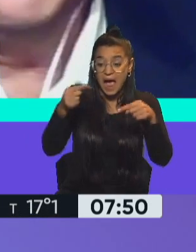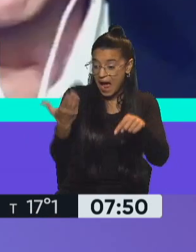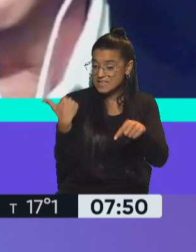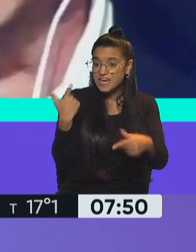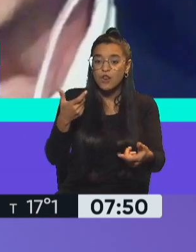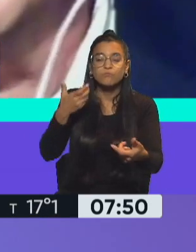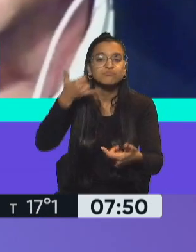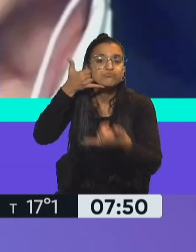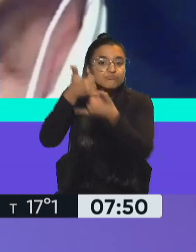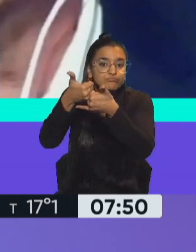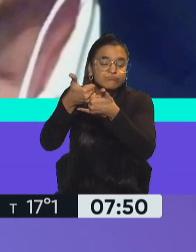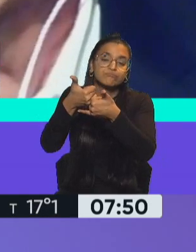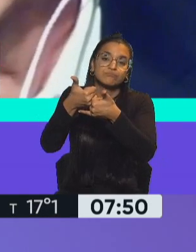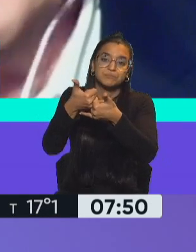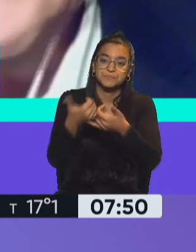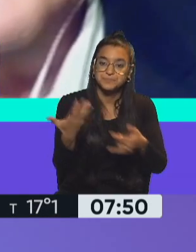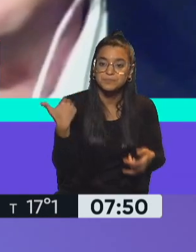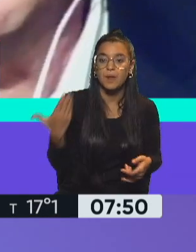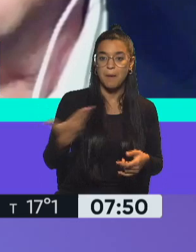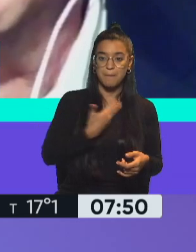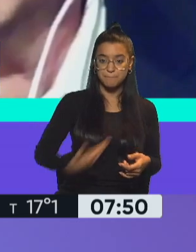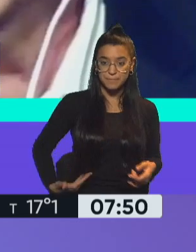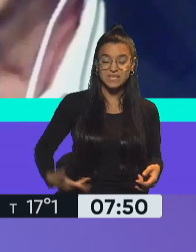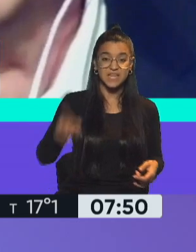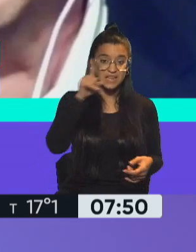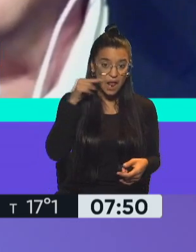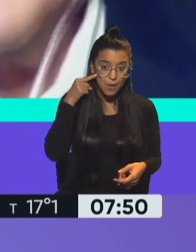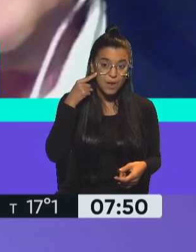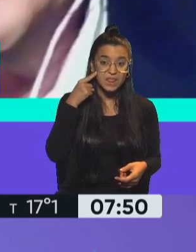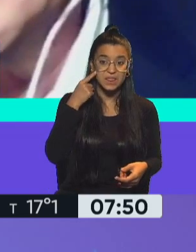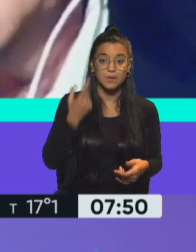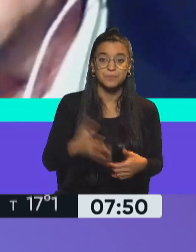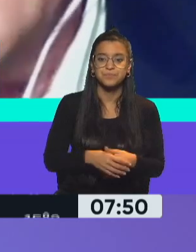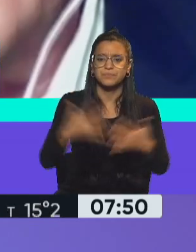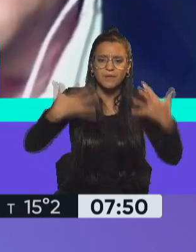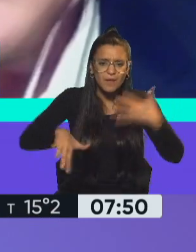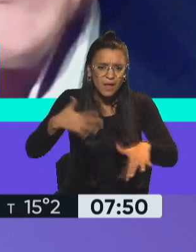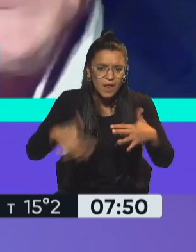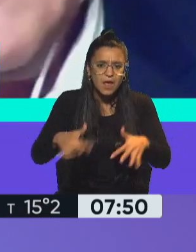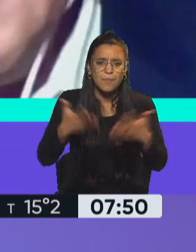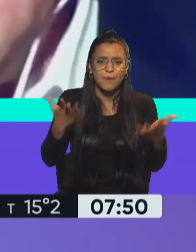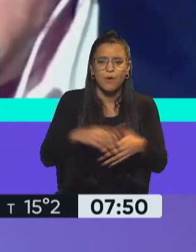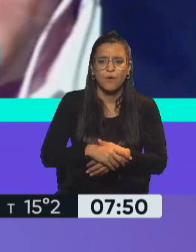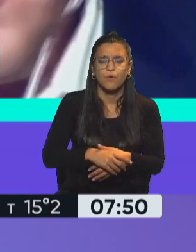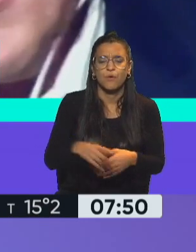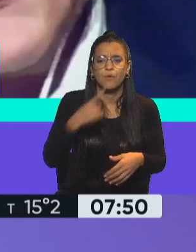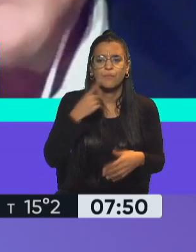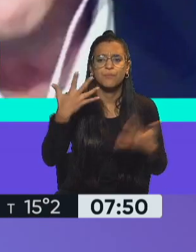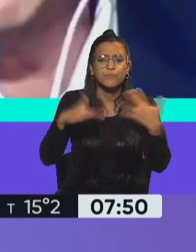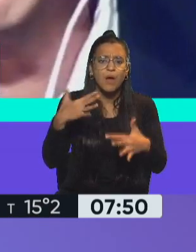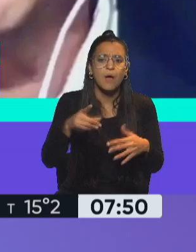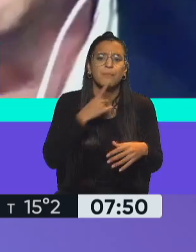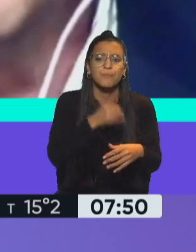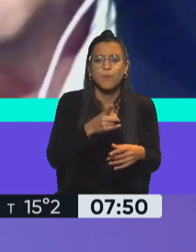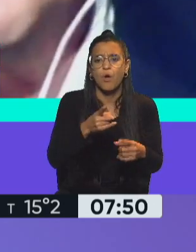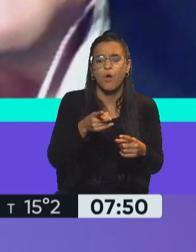conversación telefónica que tuve con el presidente Alberto Fernández, que inmediatamente, como dije recién, se puso a disposición